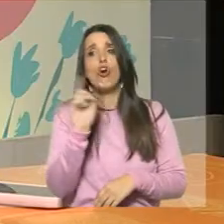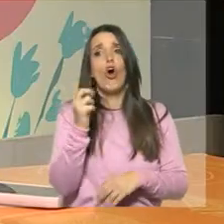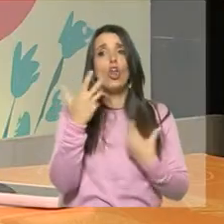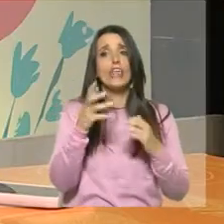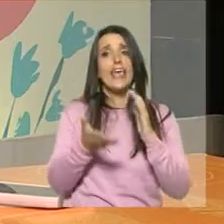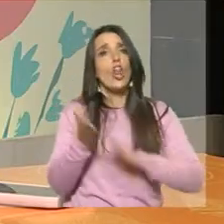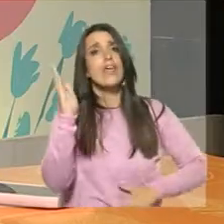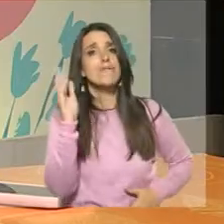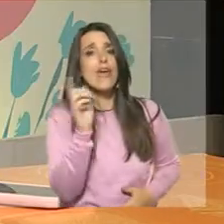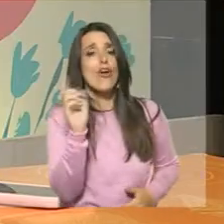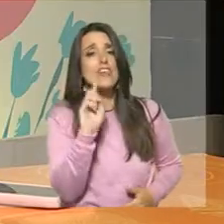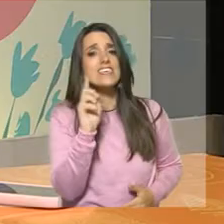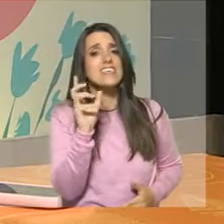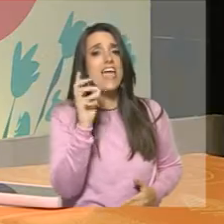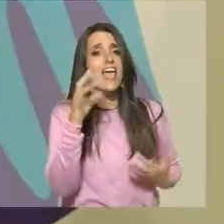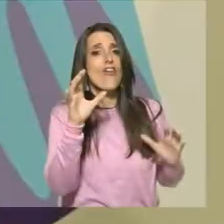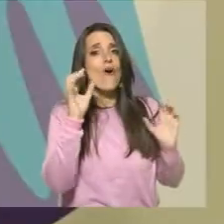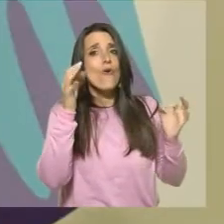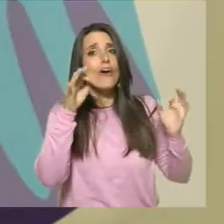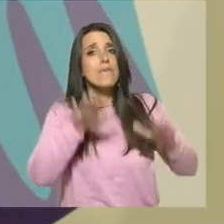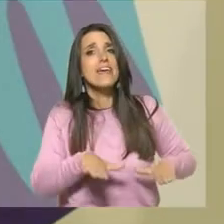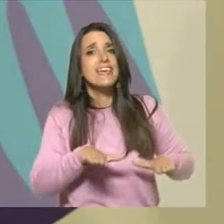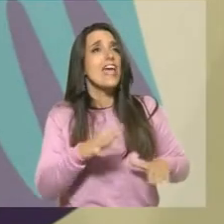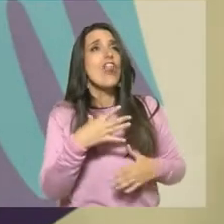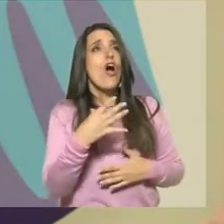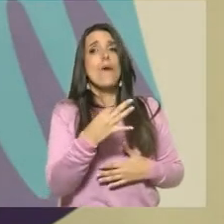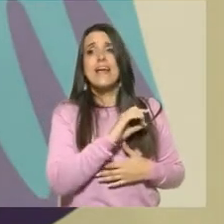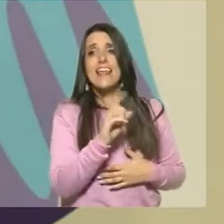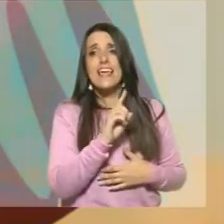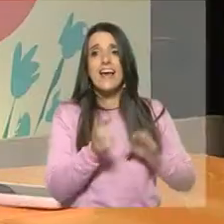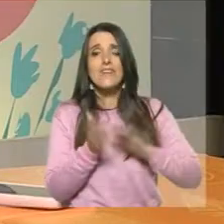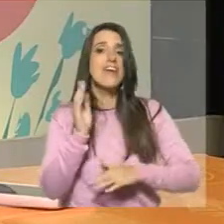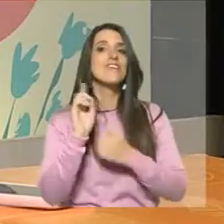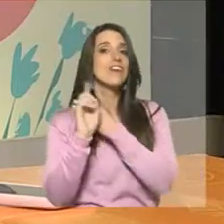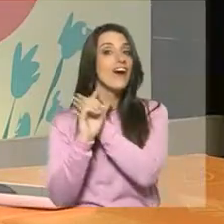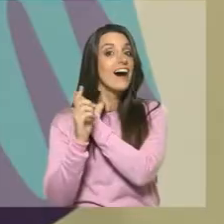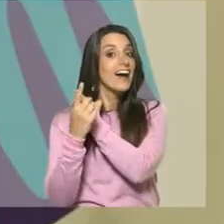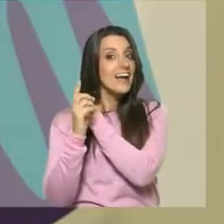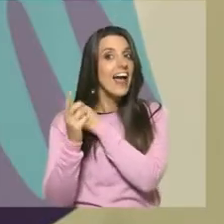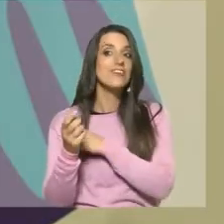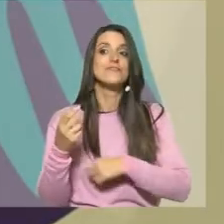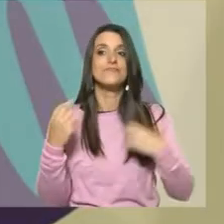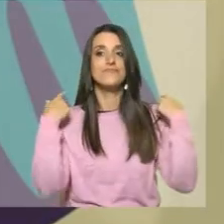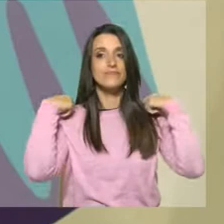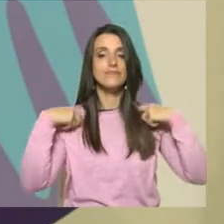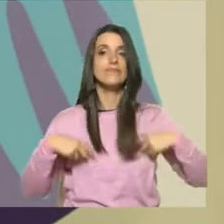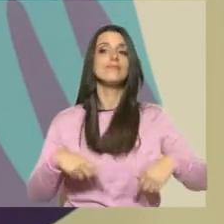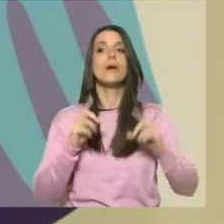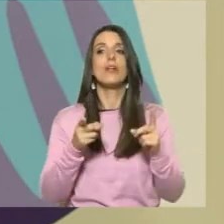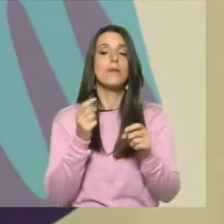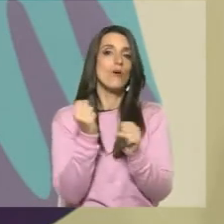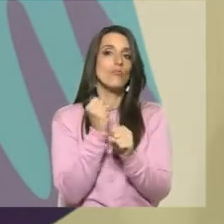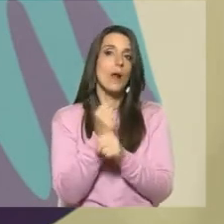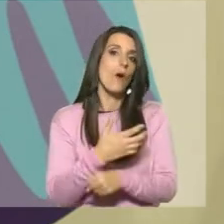como el botón que te expulsa. Sí. Que no lo toquen para mí. Que no sea claro, para acá. Claro, que no sea para acá. Pero bueno, también fue un trabajo